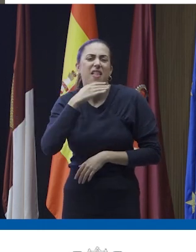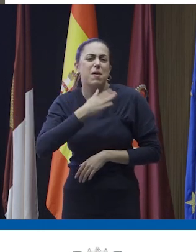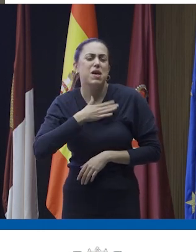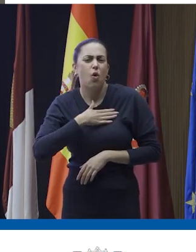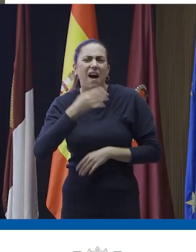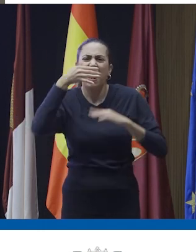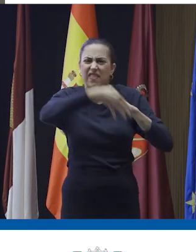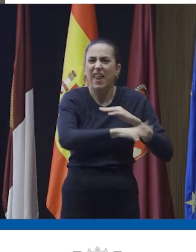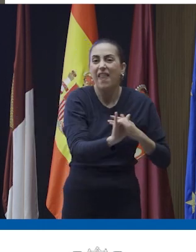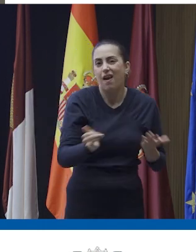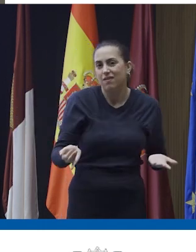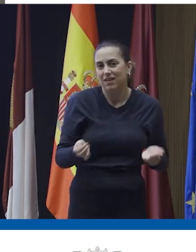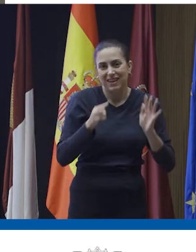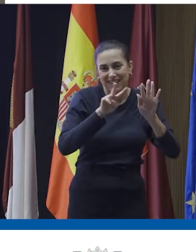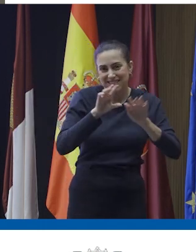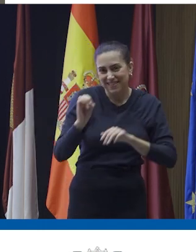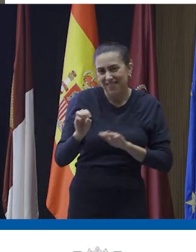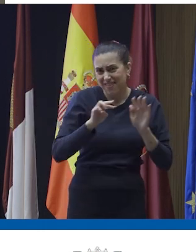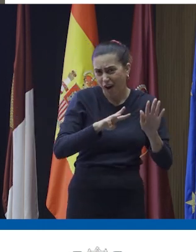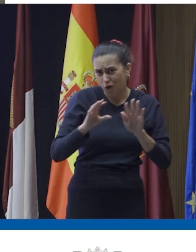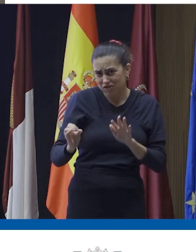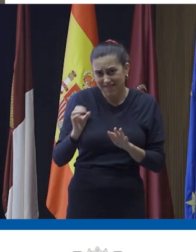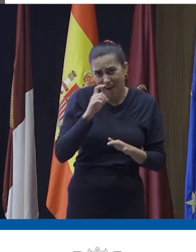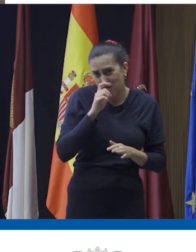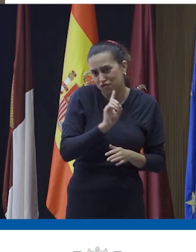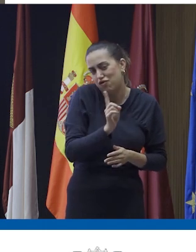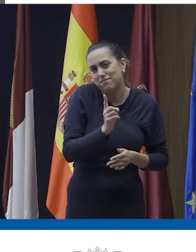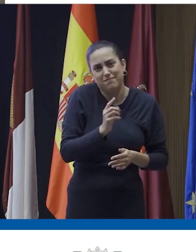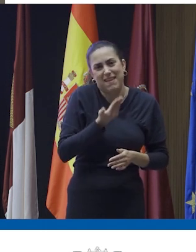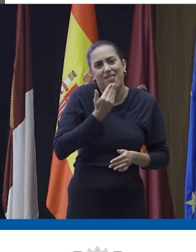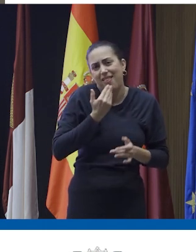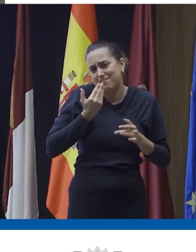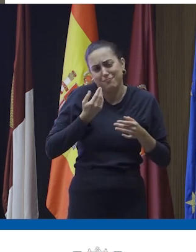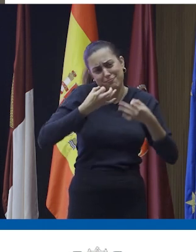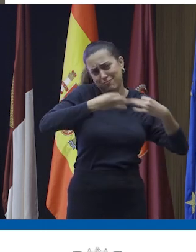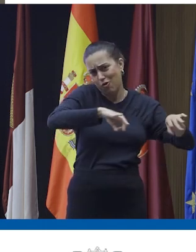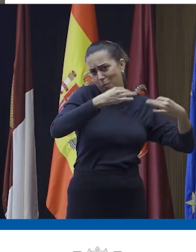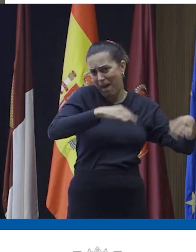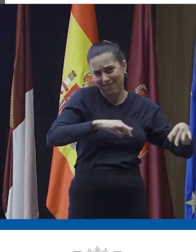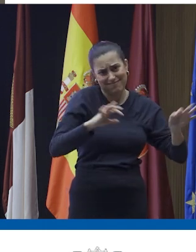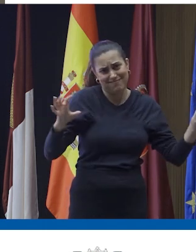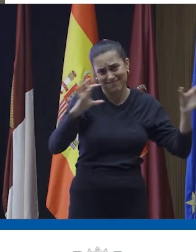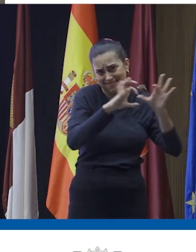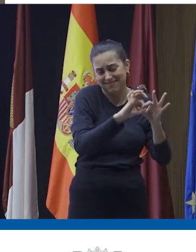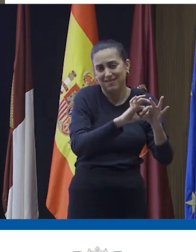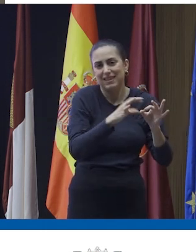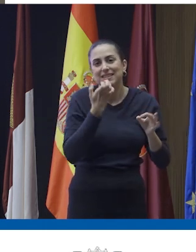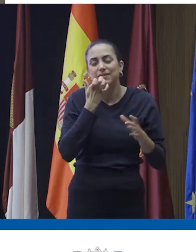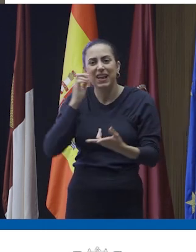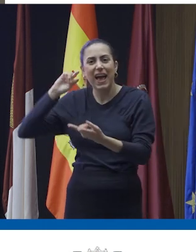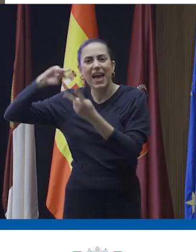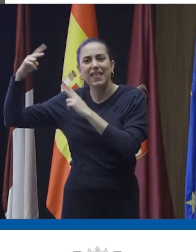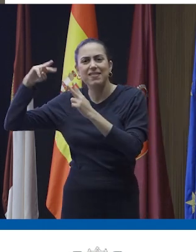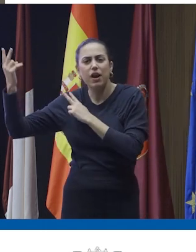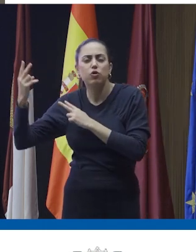años o con 70 años, es por la edad, no es que sea algo hereditario, es que la catarata es que se produce por la edad. En casos hereditarios normalmente